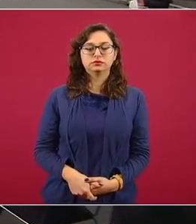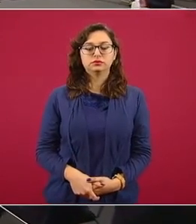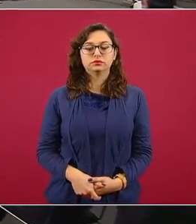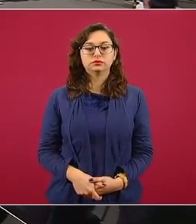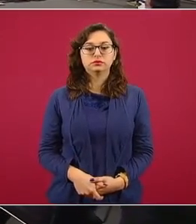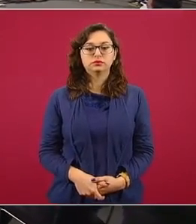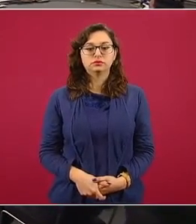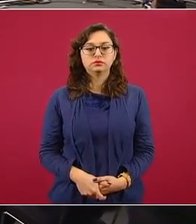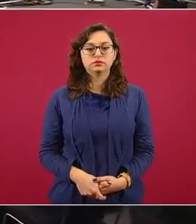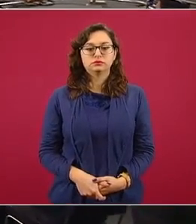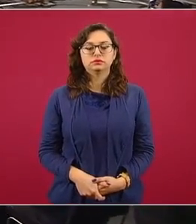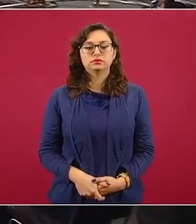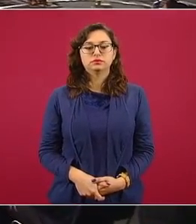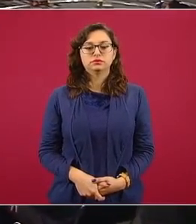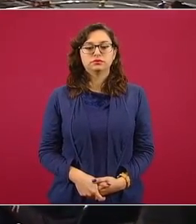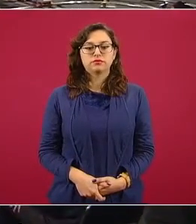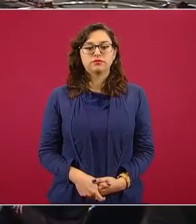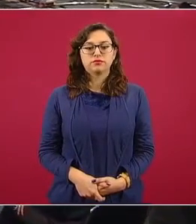Servidores públicos,